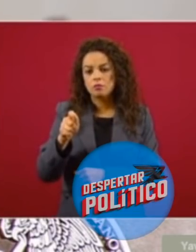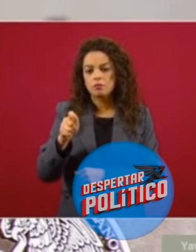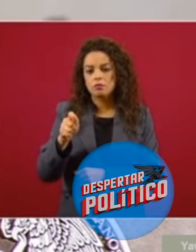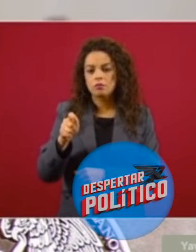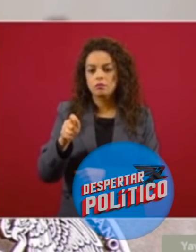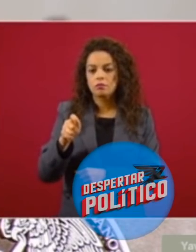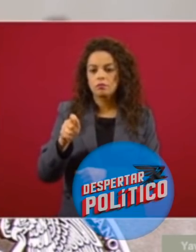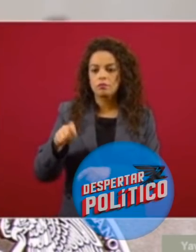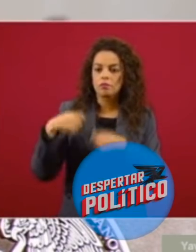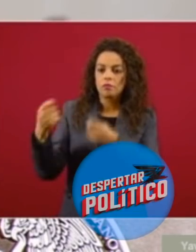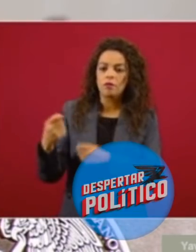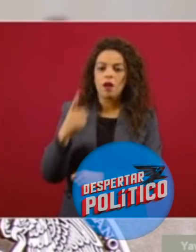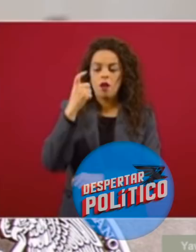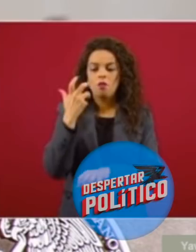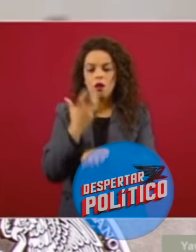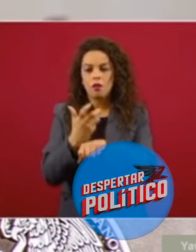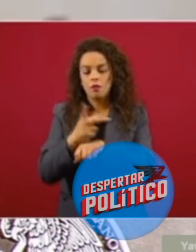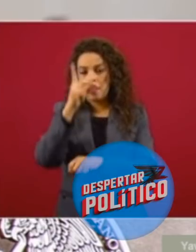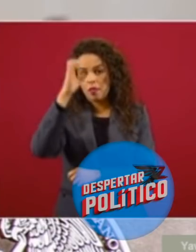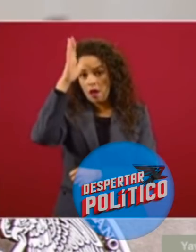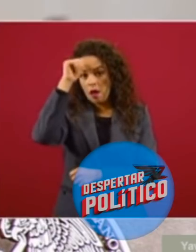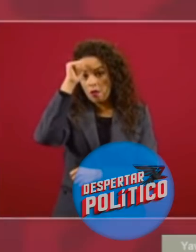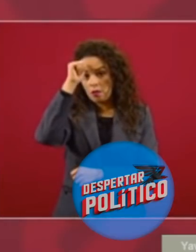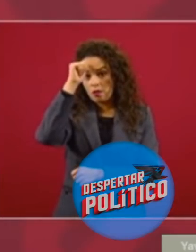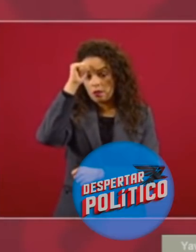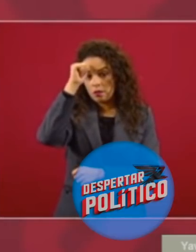de conformidad con el tratado de